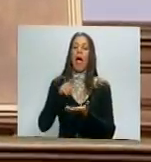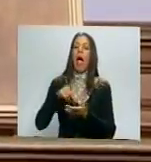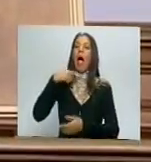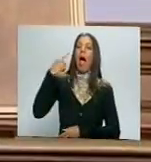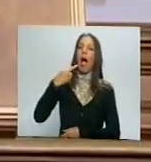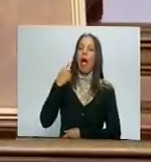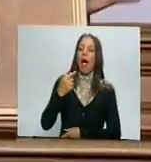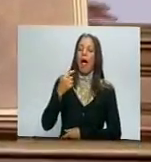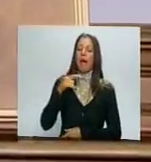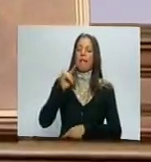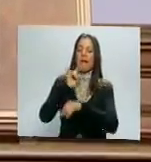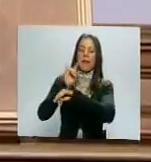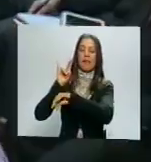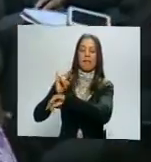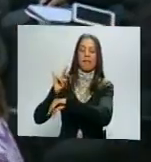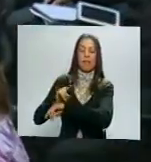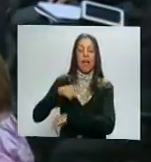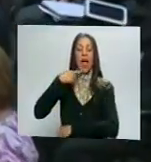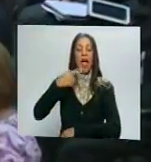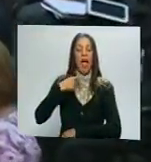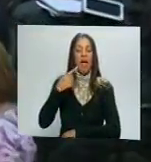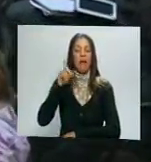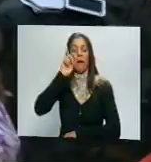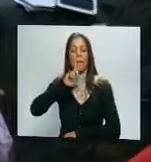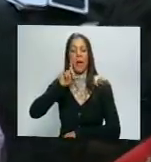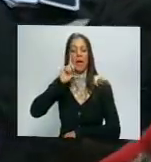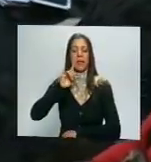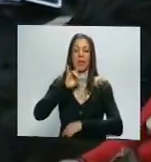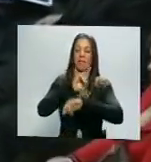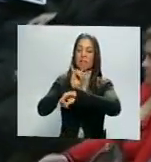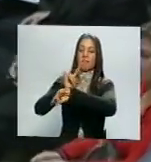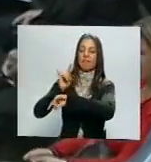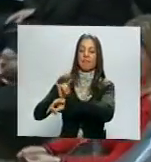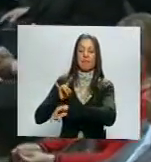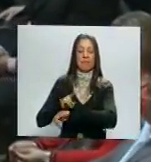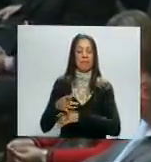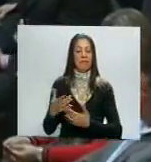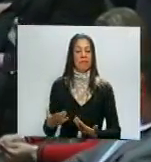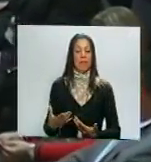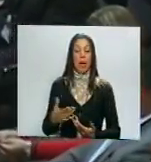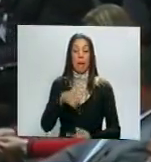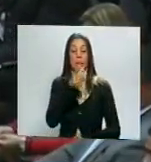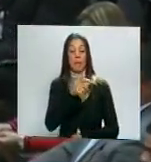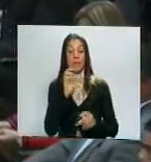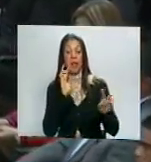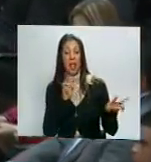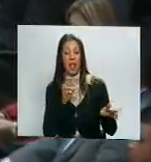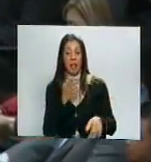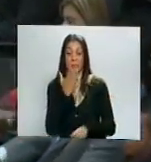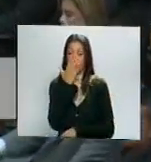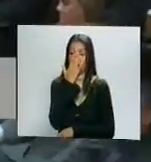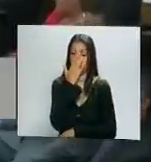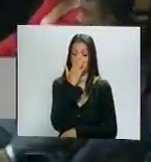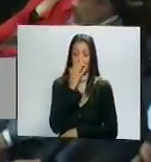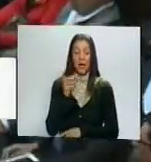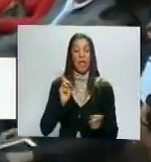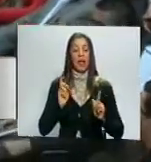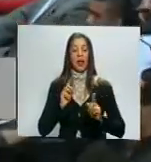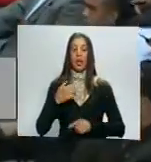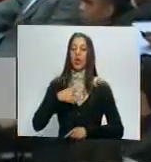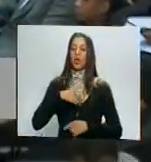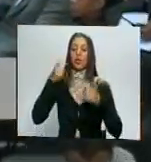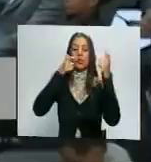A coba, decimos en el argot popular. Le caían a coba y después nadie le veía la cara. Ahora nosotros con